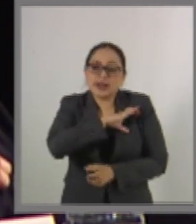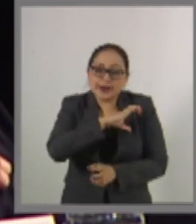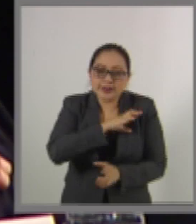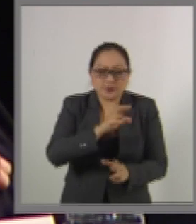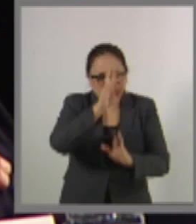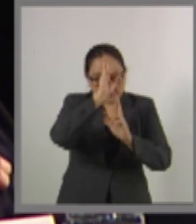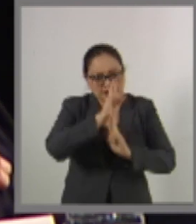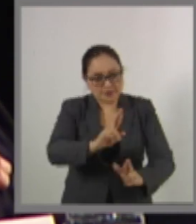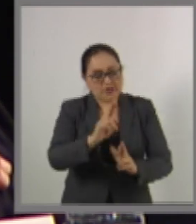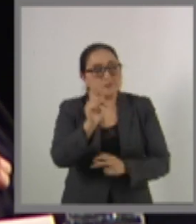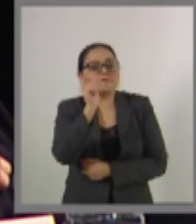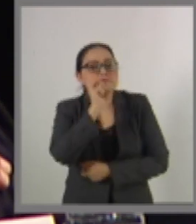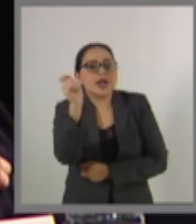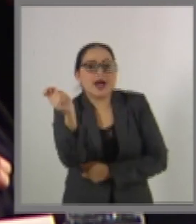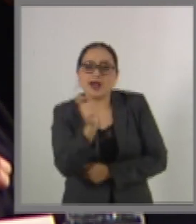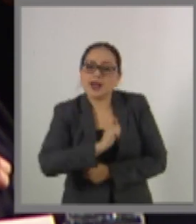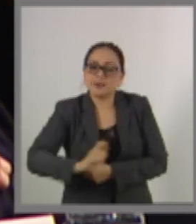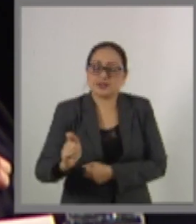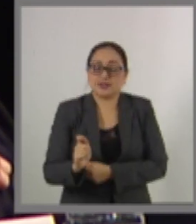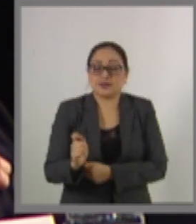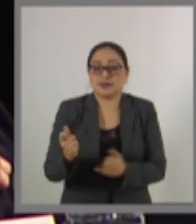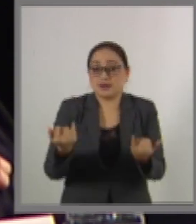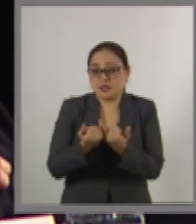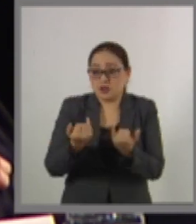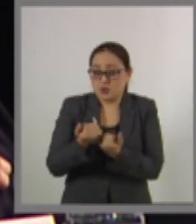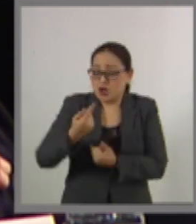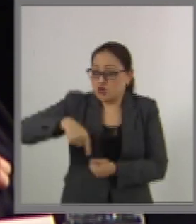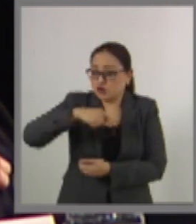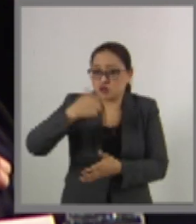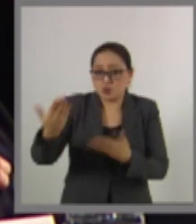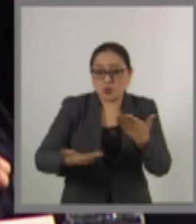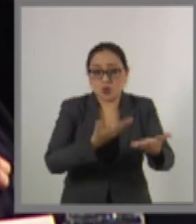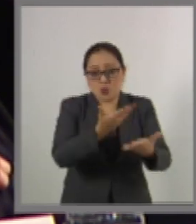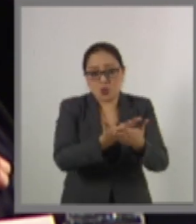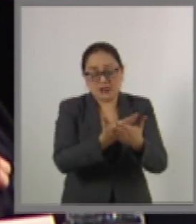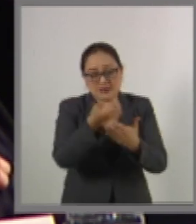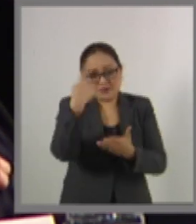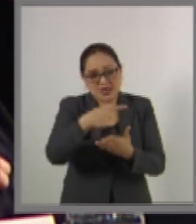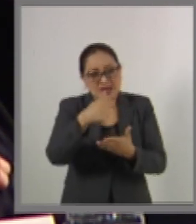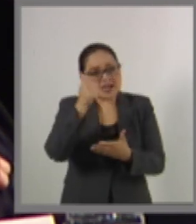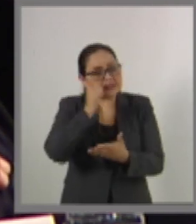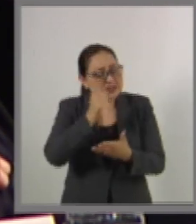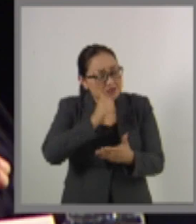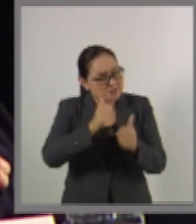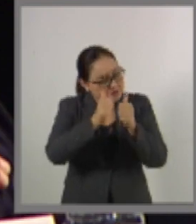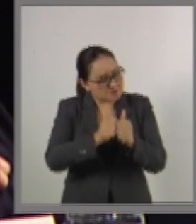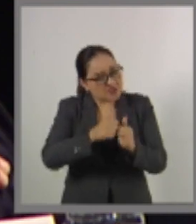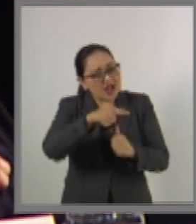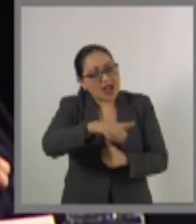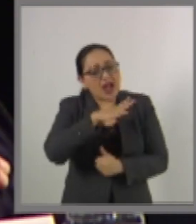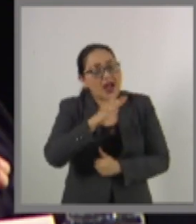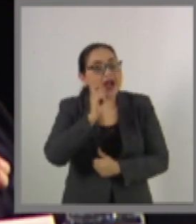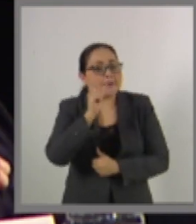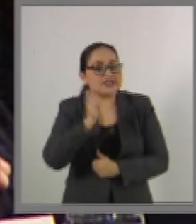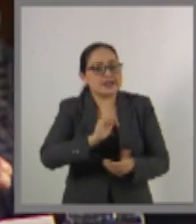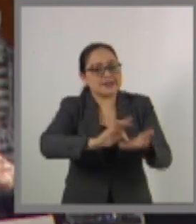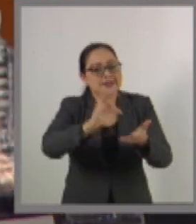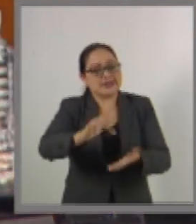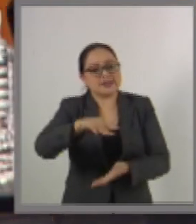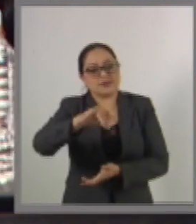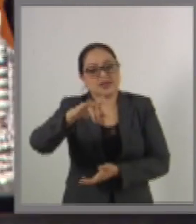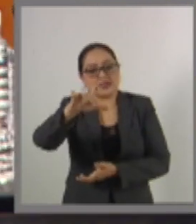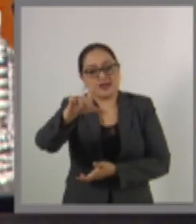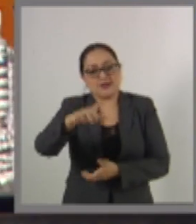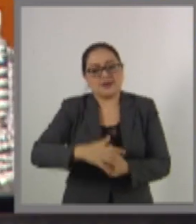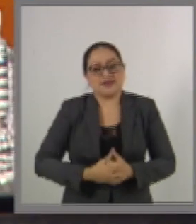respeto, nuestra amistad y sobre todo la propuesta de una permanente y larga amistad. Gracias, Miguel.